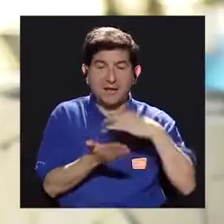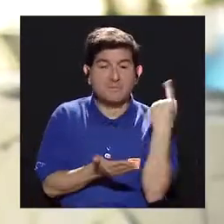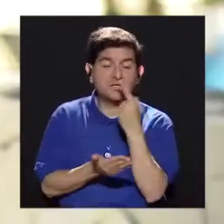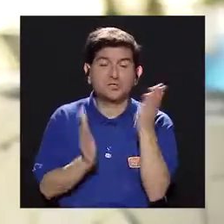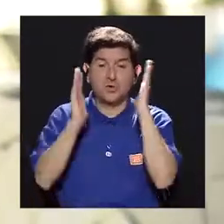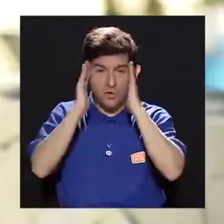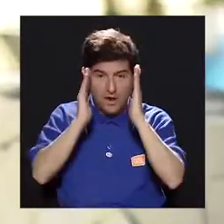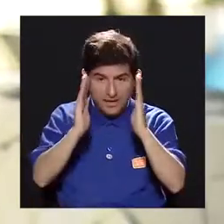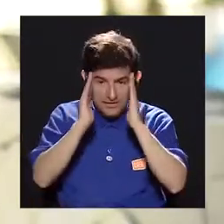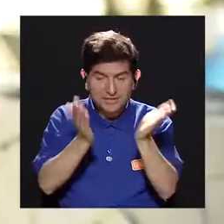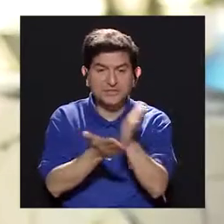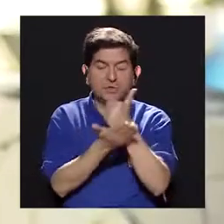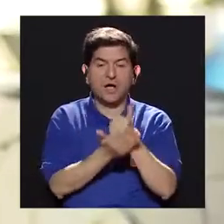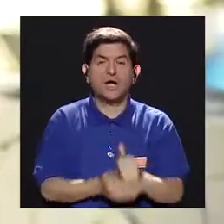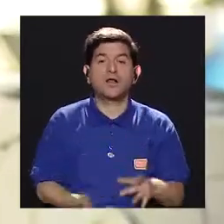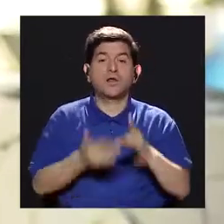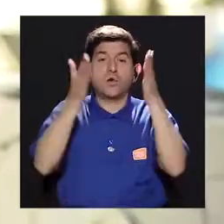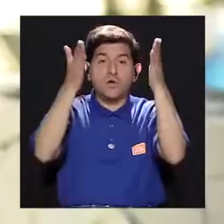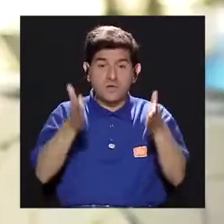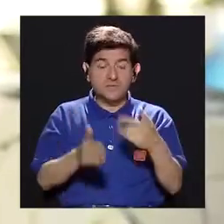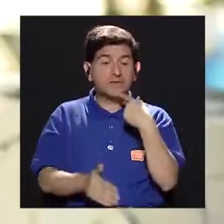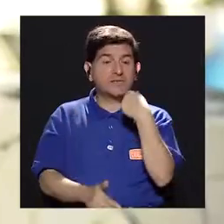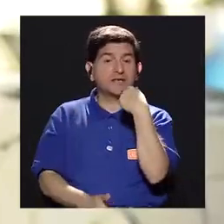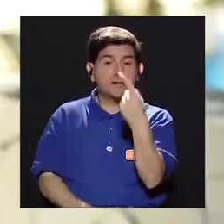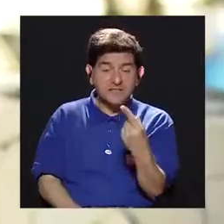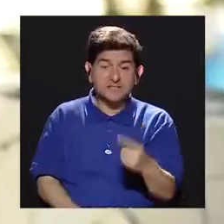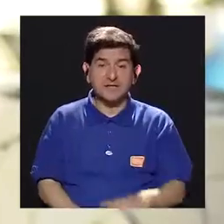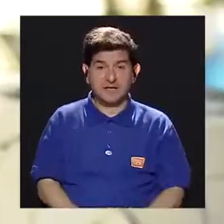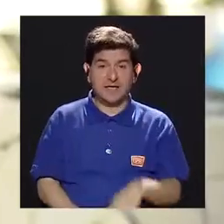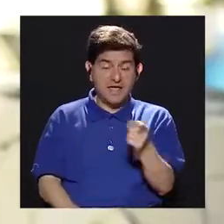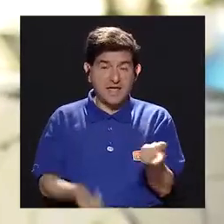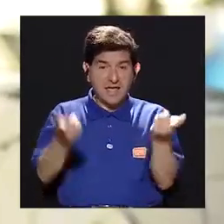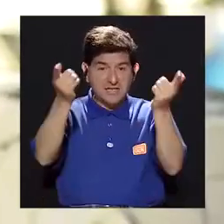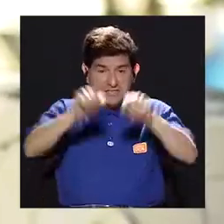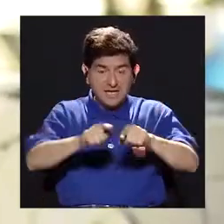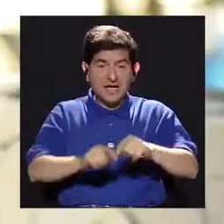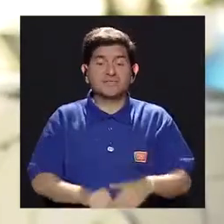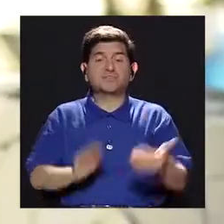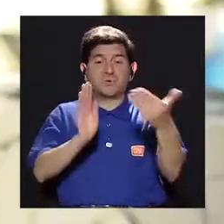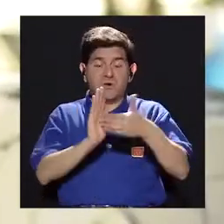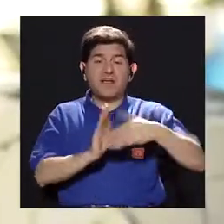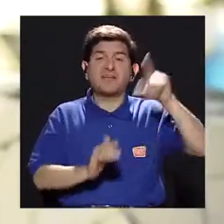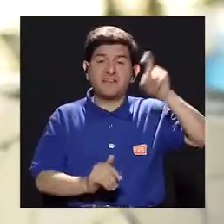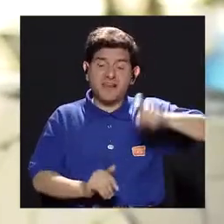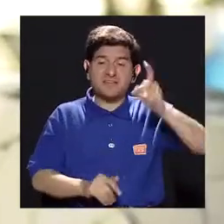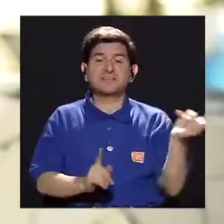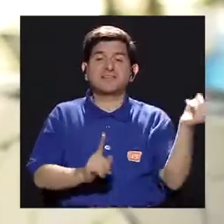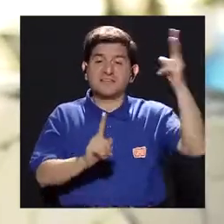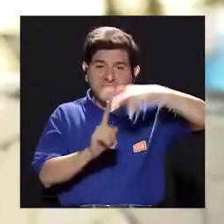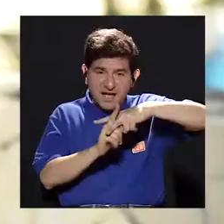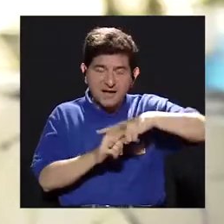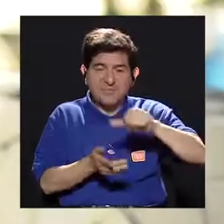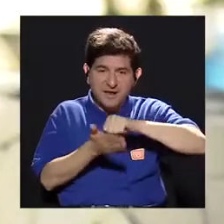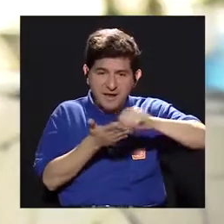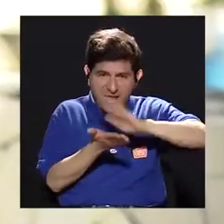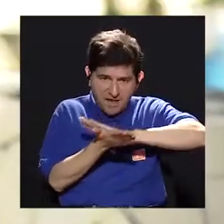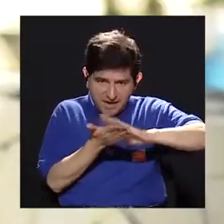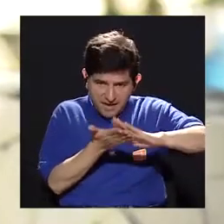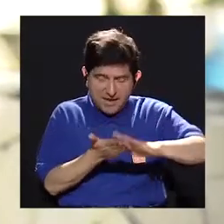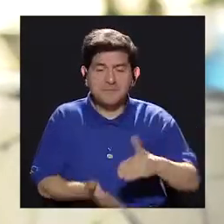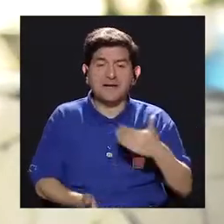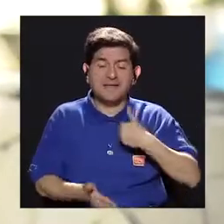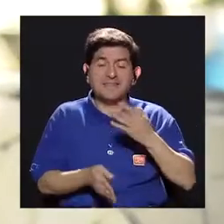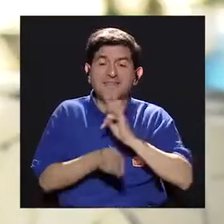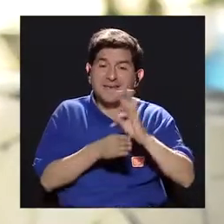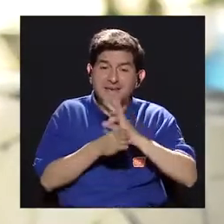se esté tratando algo y su podólogo, su médico, le haya indicado que por tal lesión necesita aplicarse una crema